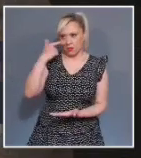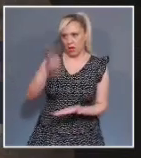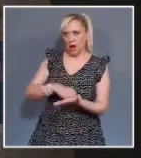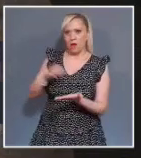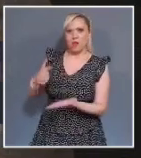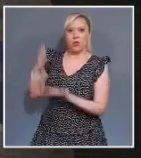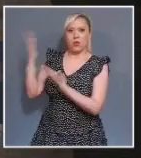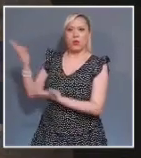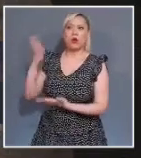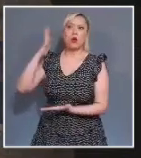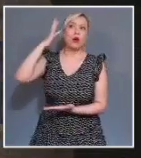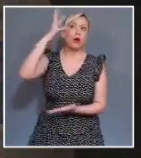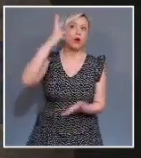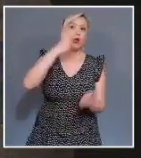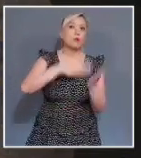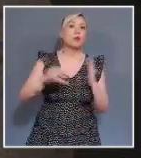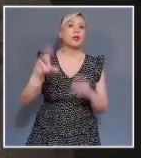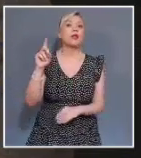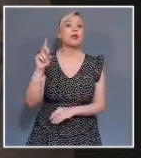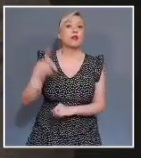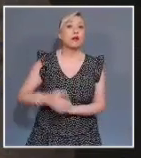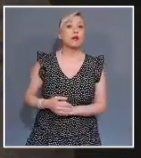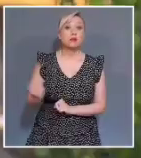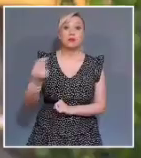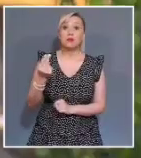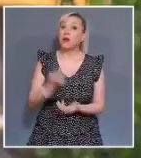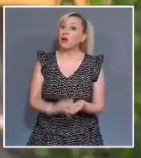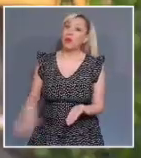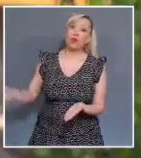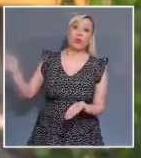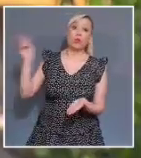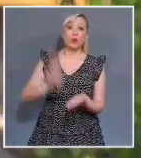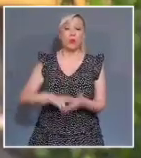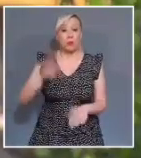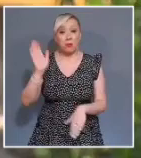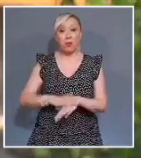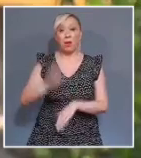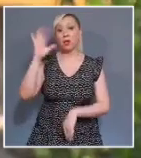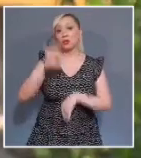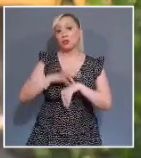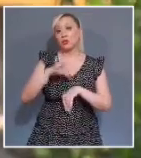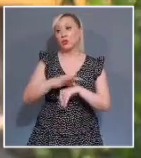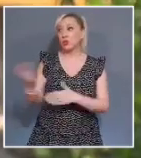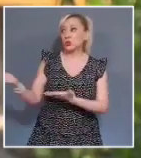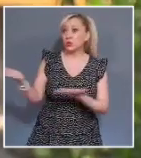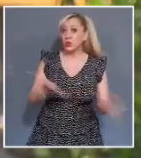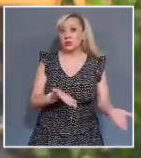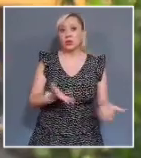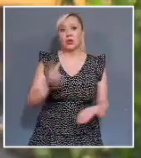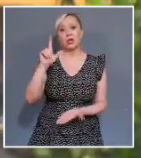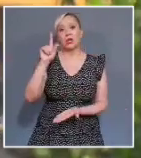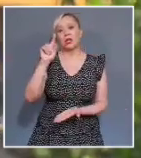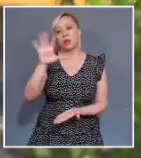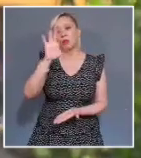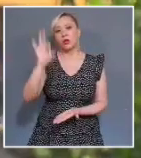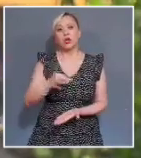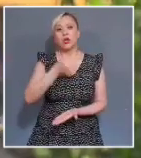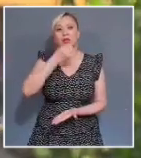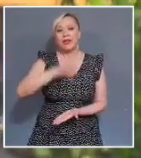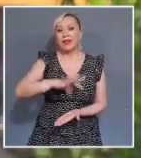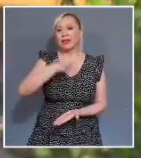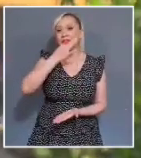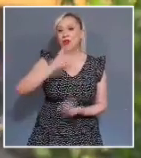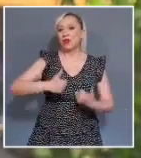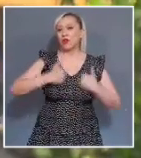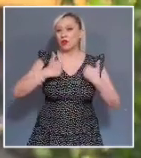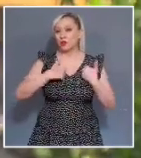2030 vamos a necesitar casi 400,000 médicos. El 75% de niñas, niños y adolescentes sufren de sobrepeso y